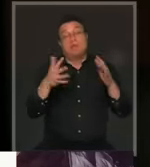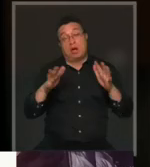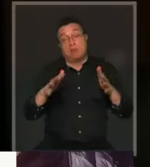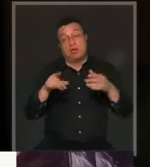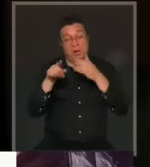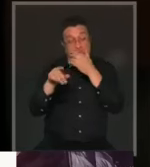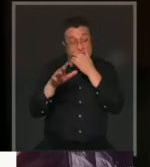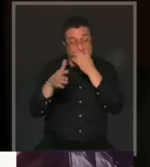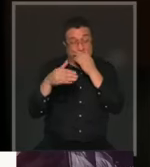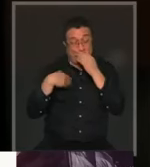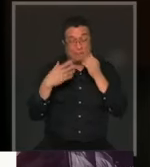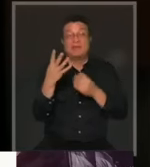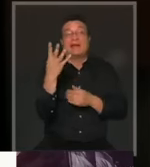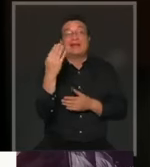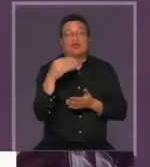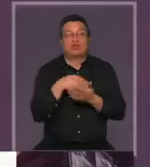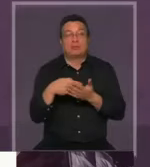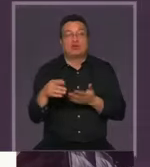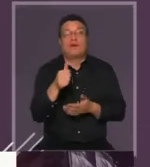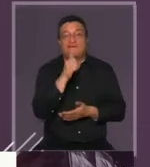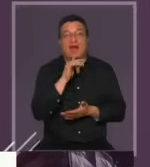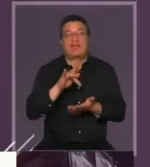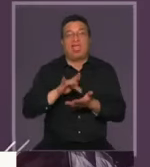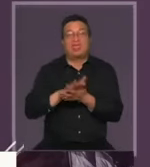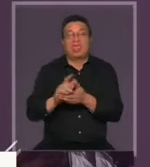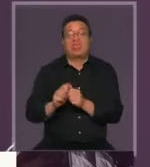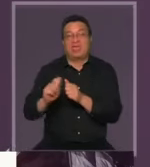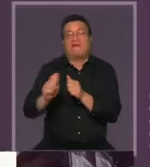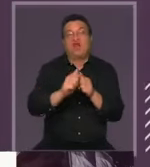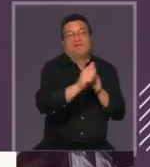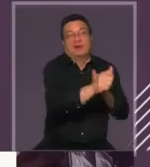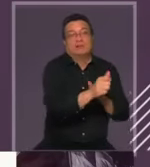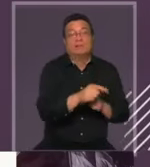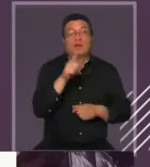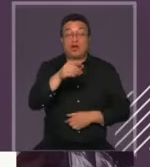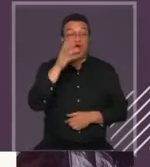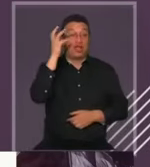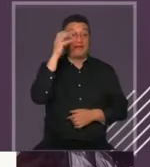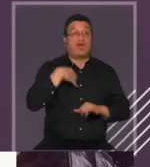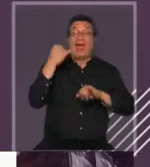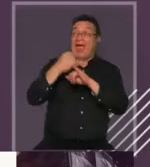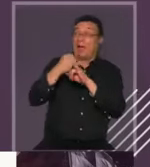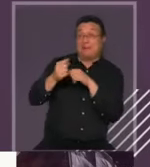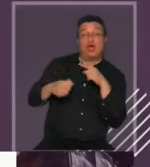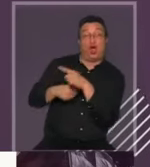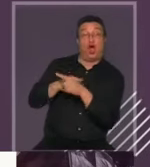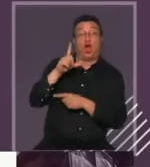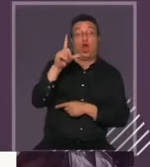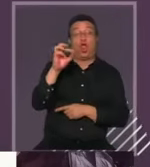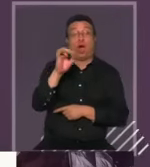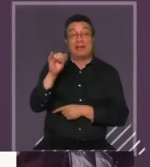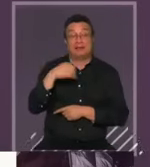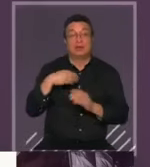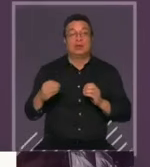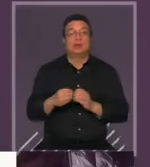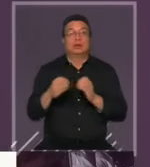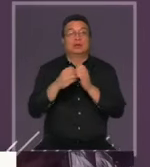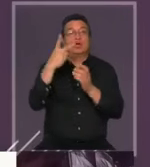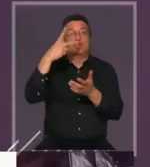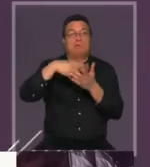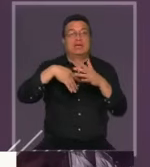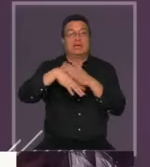es de 14 millones de pesos. Lo que Diego no sabía es que su amigo Esteban López acumula desde 2015